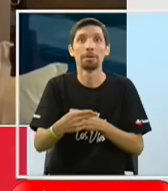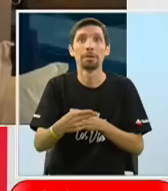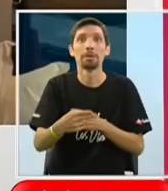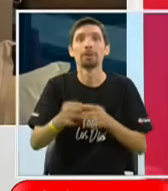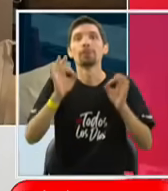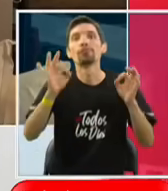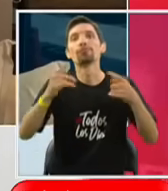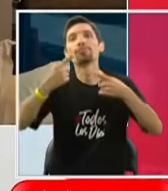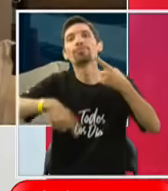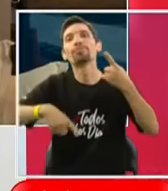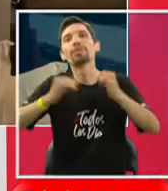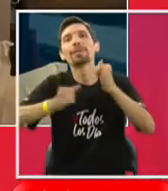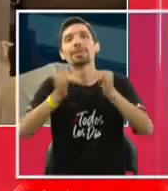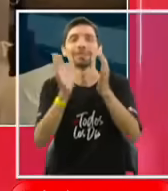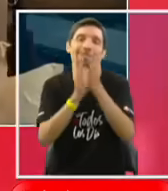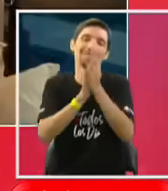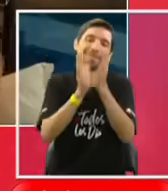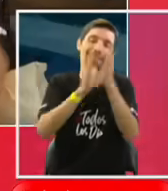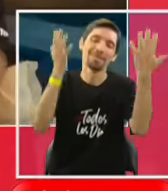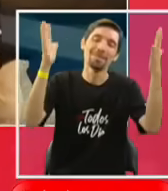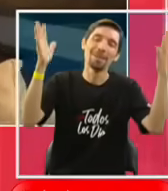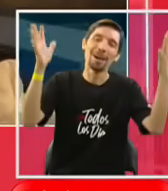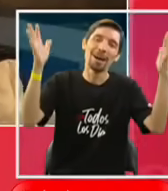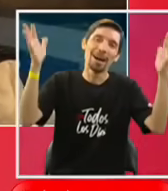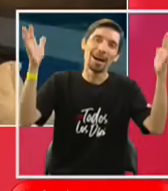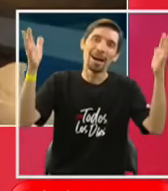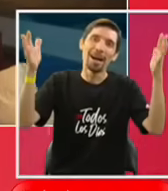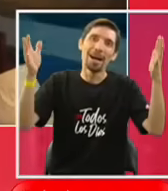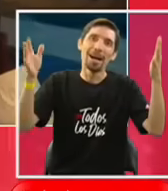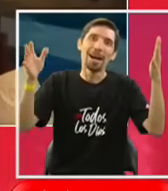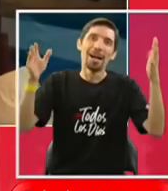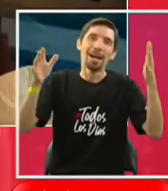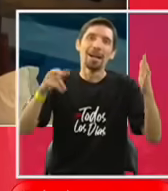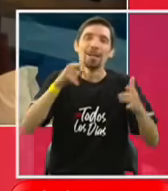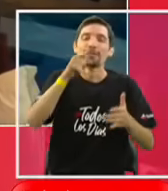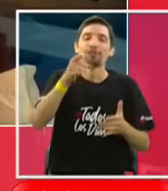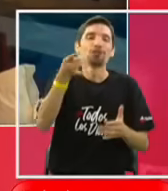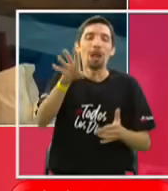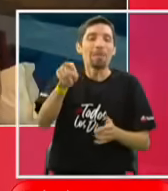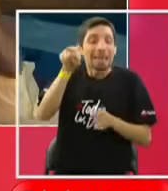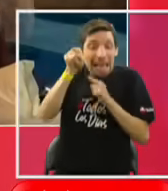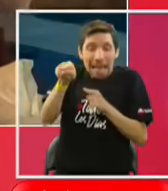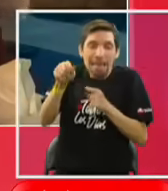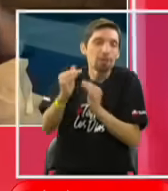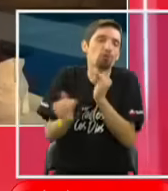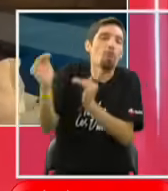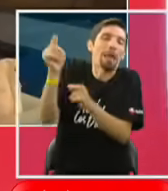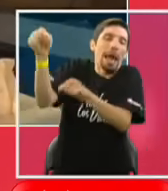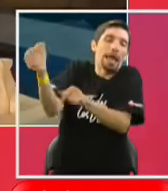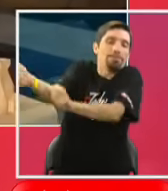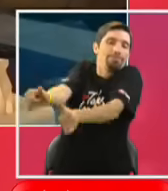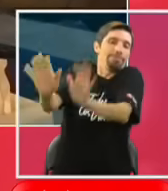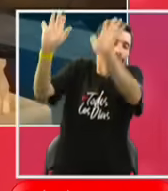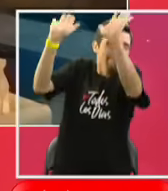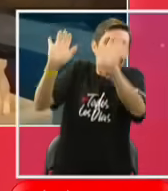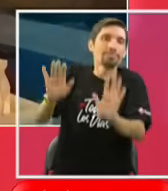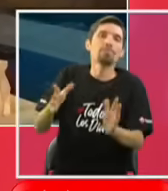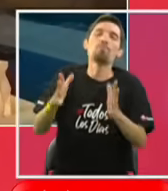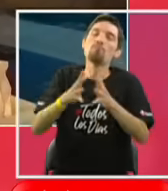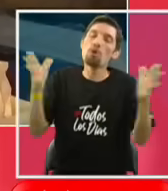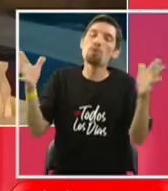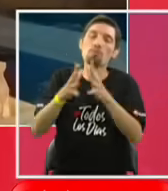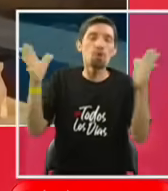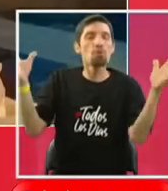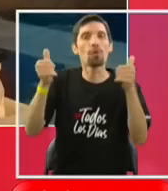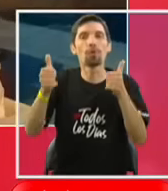Falló la conexión. Estefan. Tremendo. Tremendo. Solo Kramer supera a Kramer. A Estefan, extraordinario. Se pasó. Muy, muy